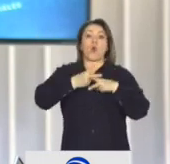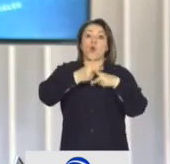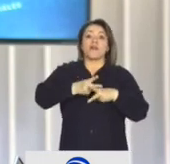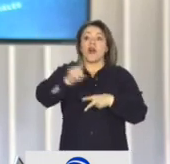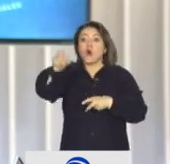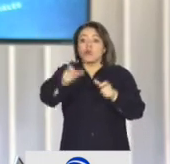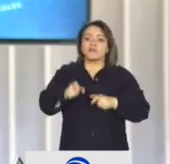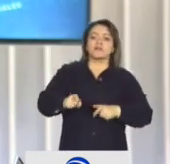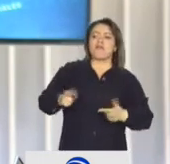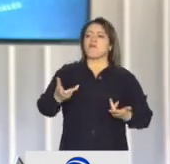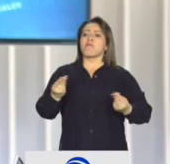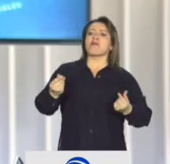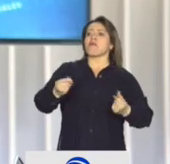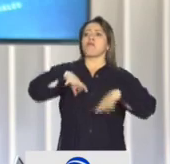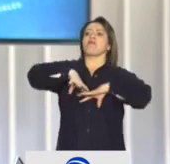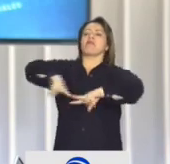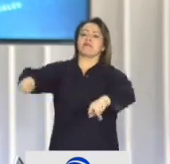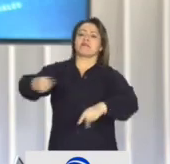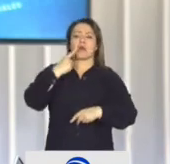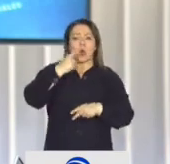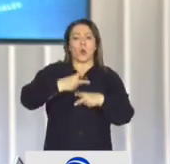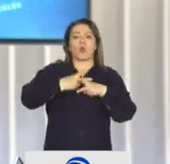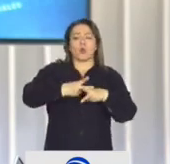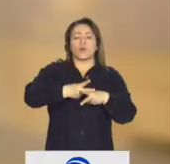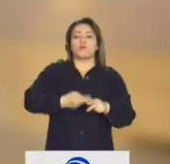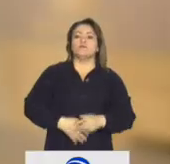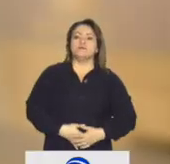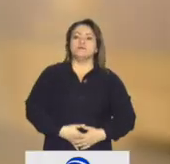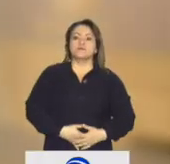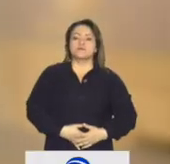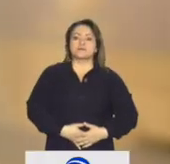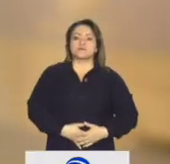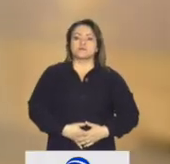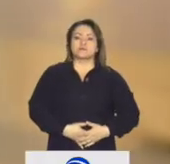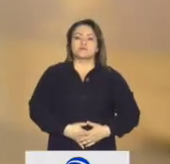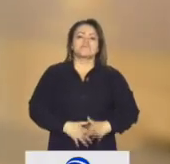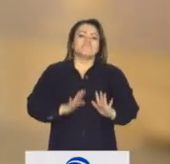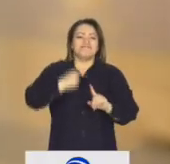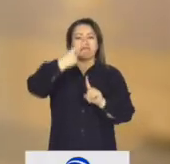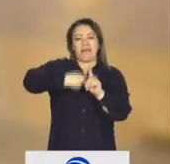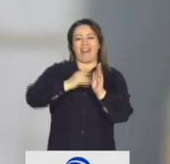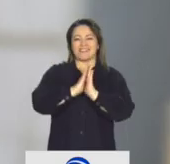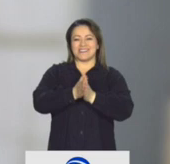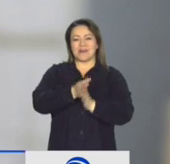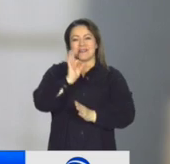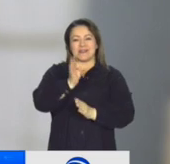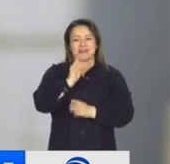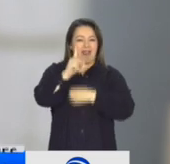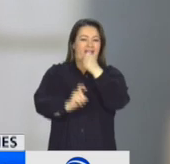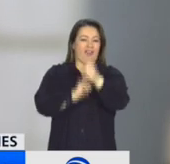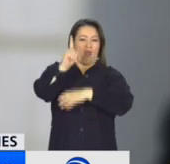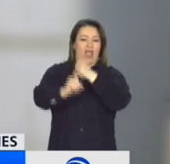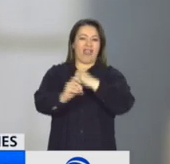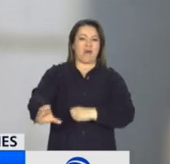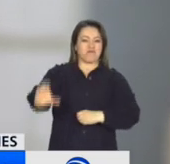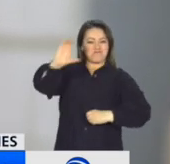autoridades ya iniciaron el despliegue para prevenir este tipo de delitos. Llega la tan anhelada prima de diciembre para muchos